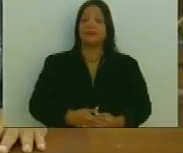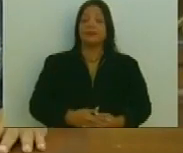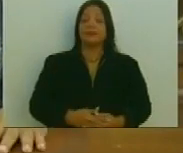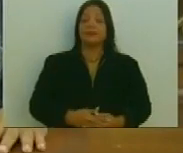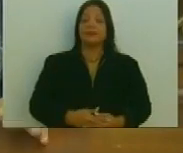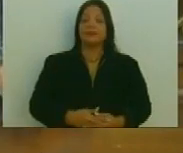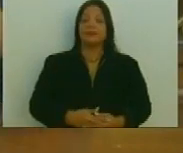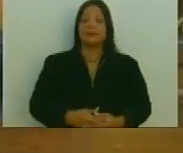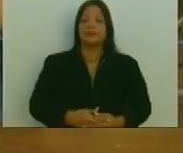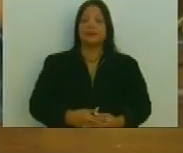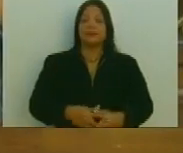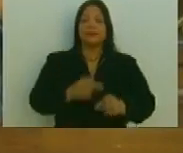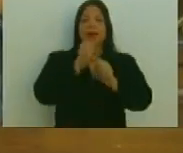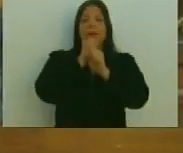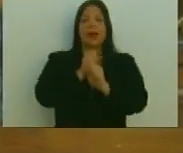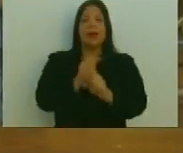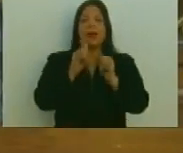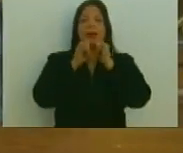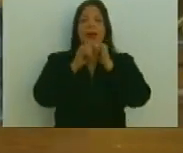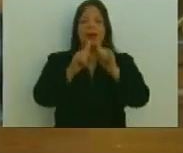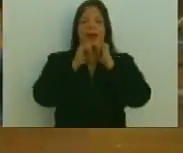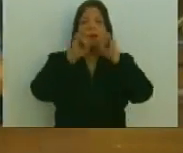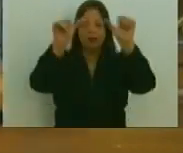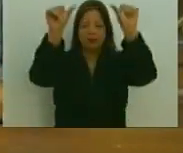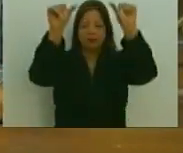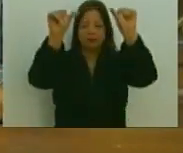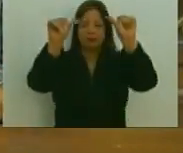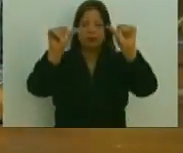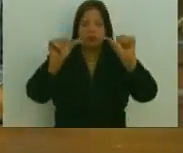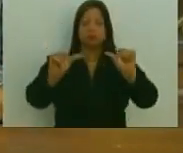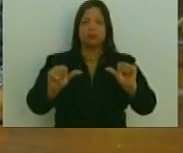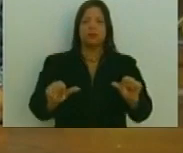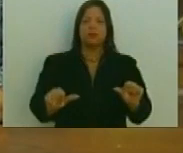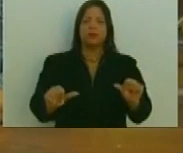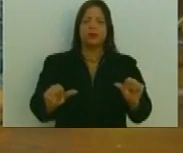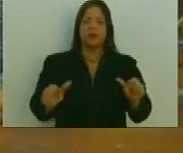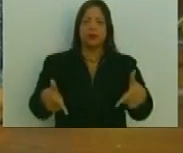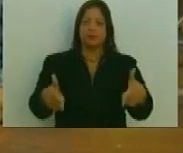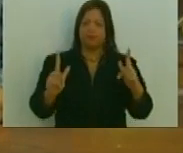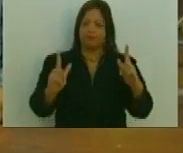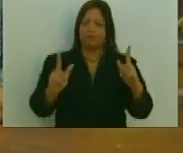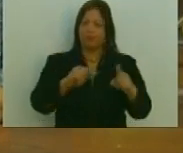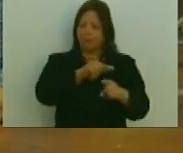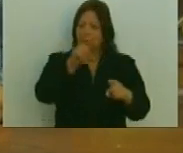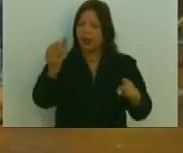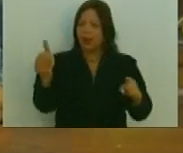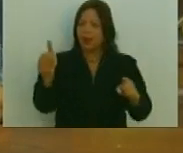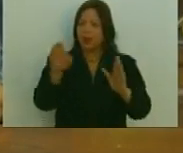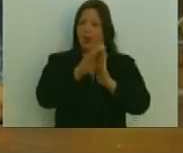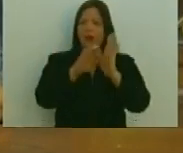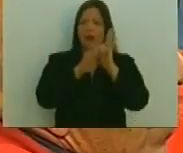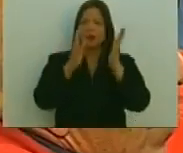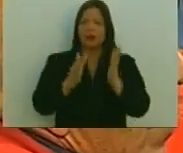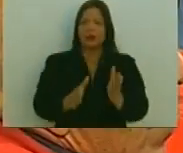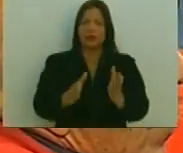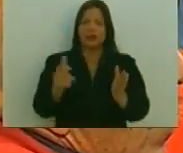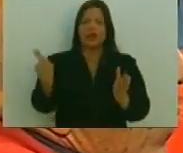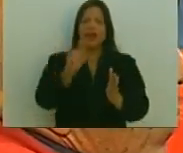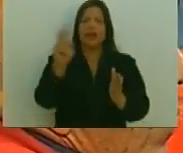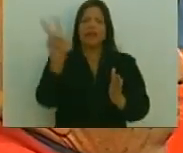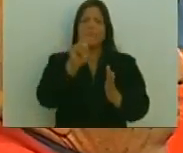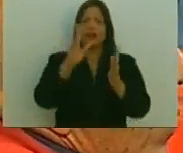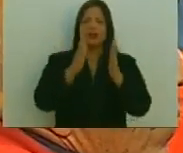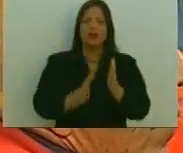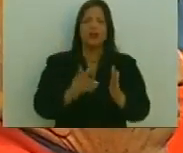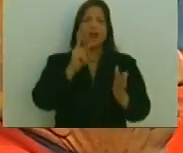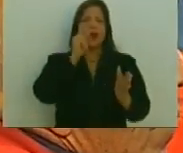decirles que esperamos que esta información que vamos a plantearles nos permita que cada constituyente, que cada venezolano y